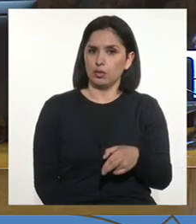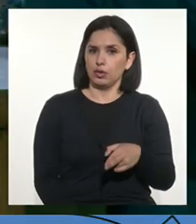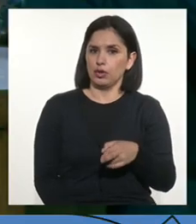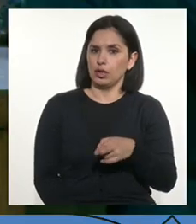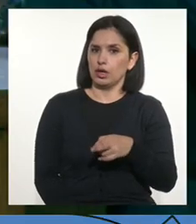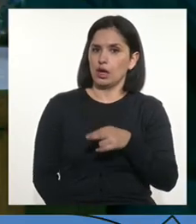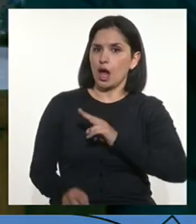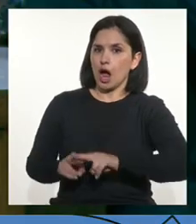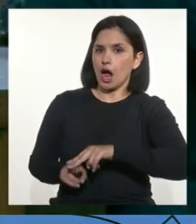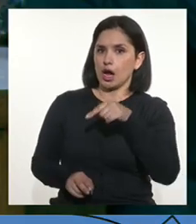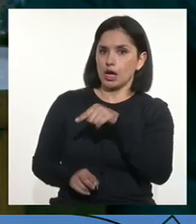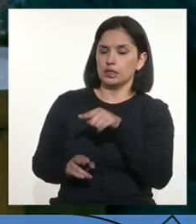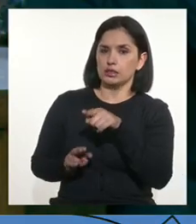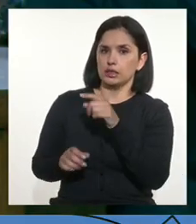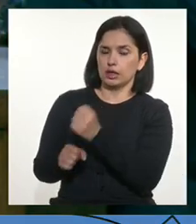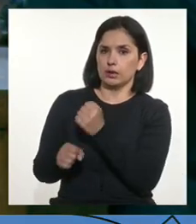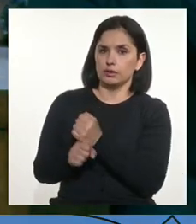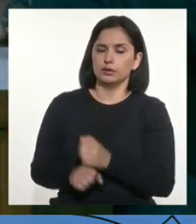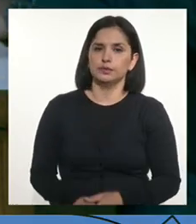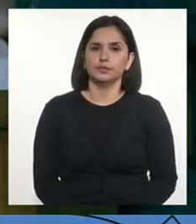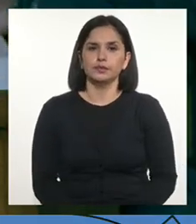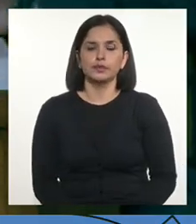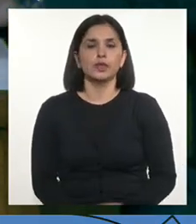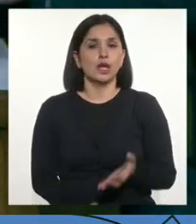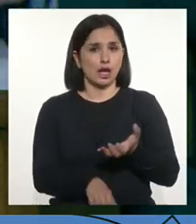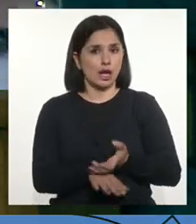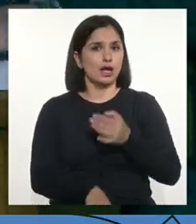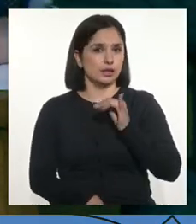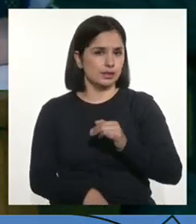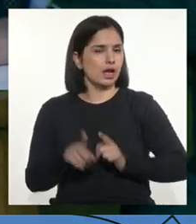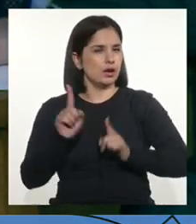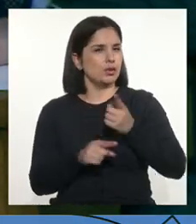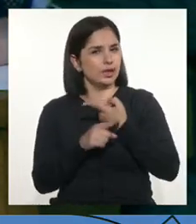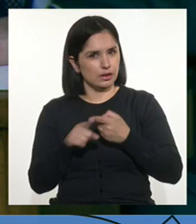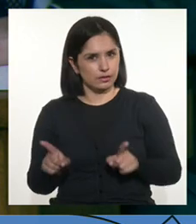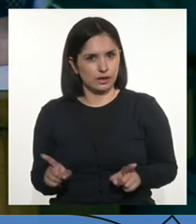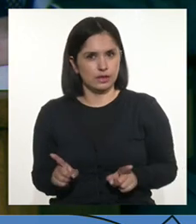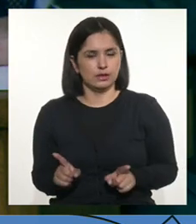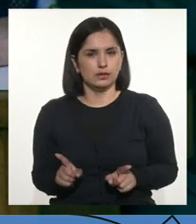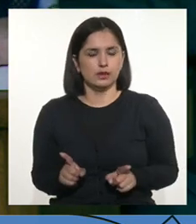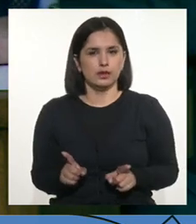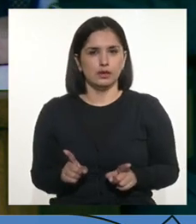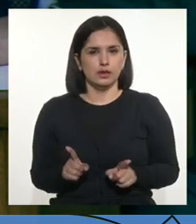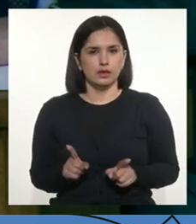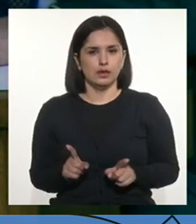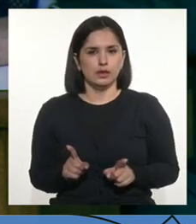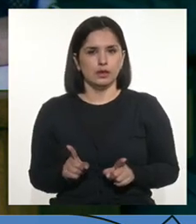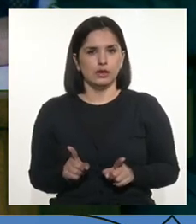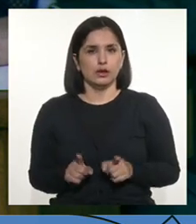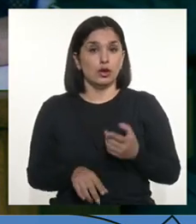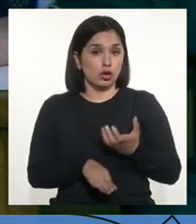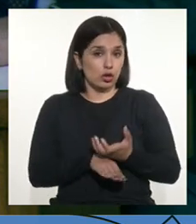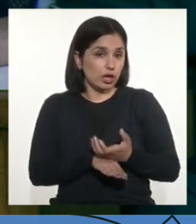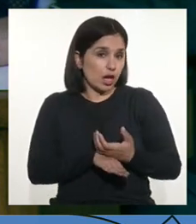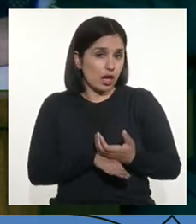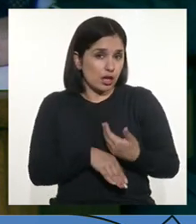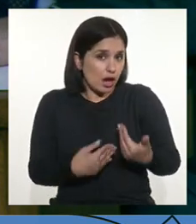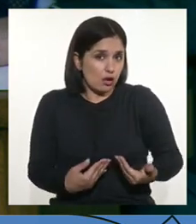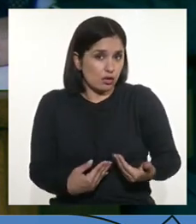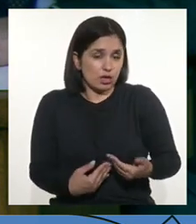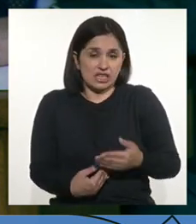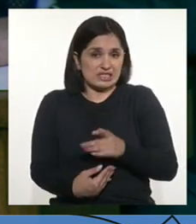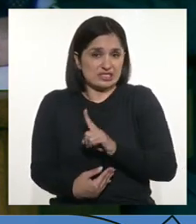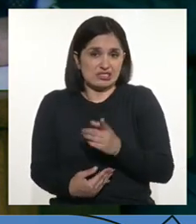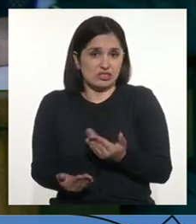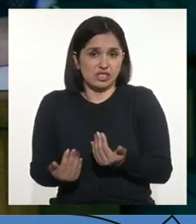señala hay ciertas diferencias con lo que existe sin haber legislado